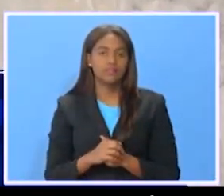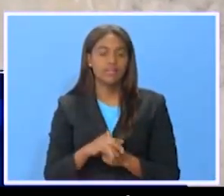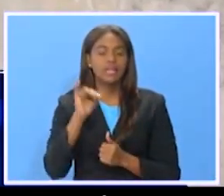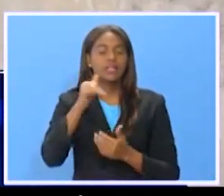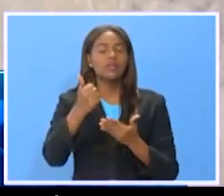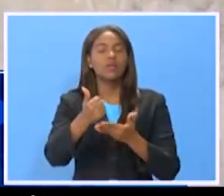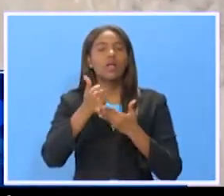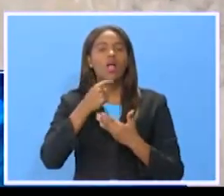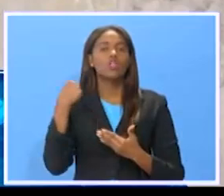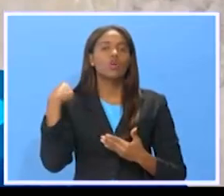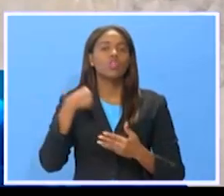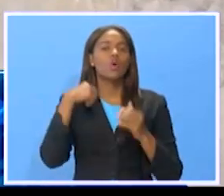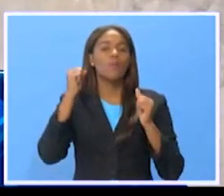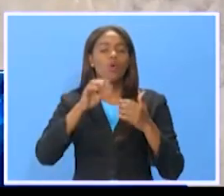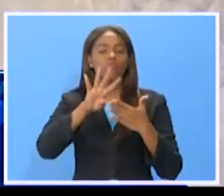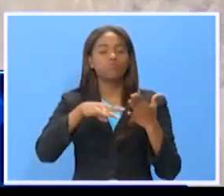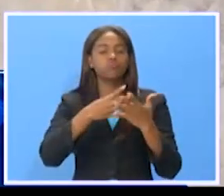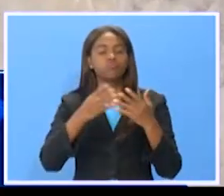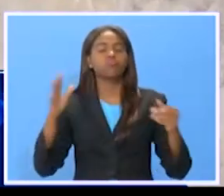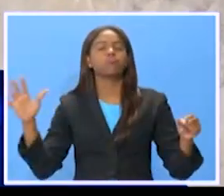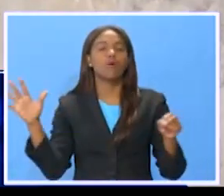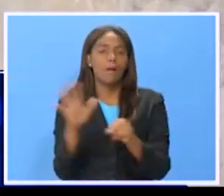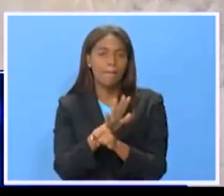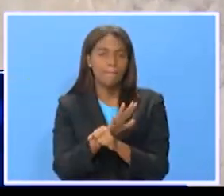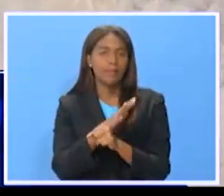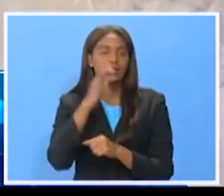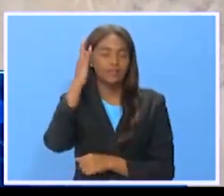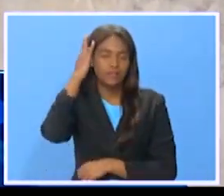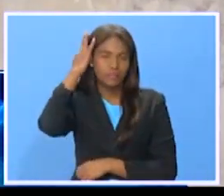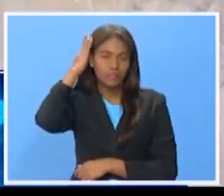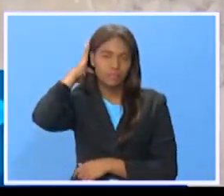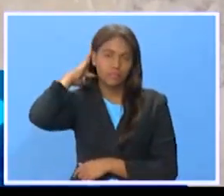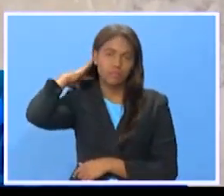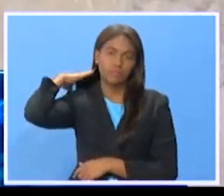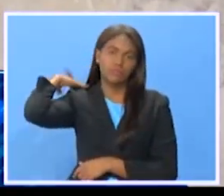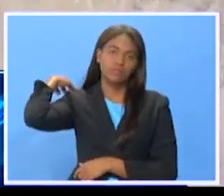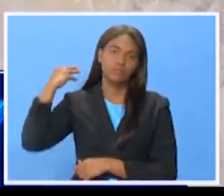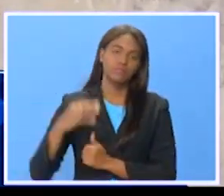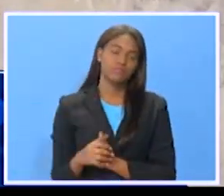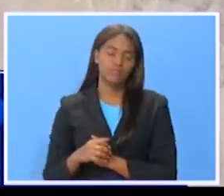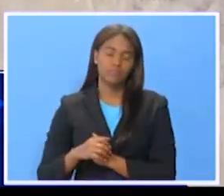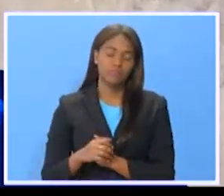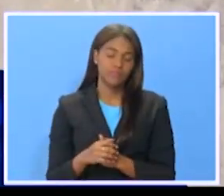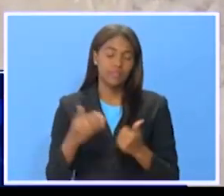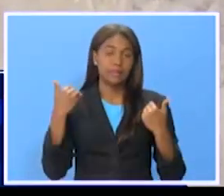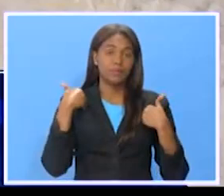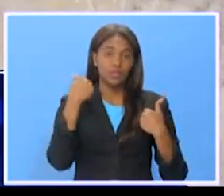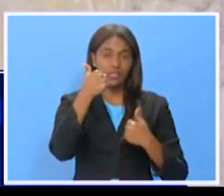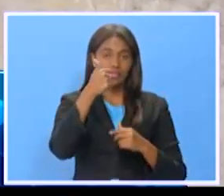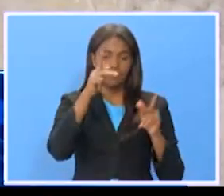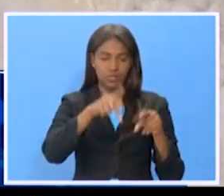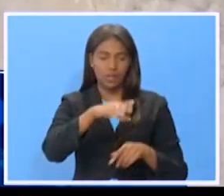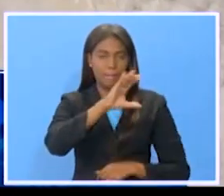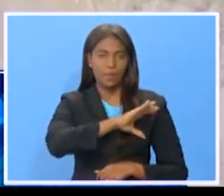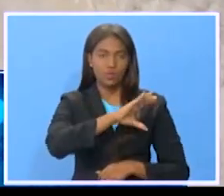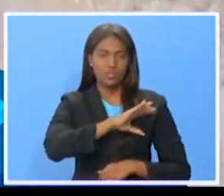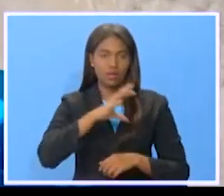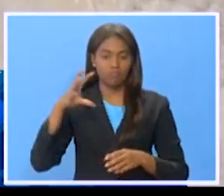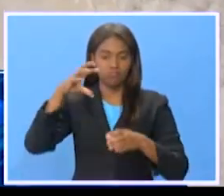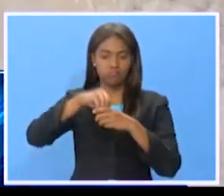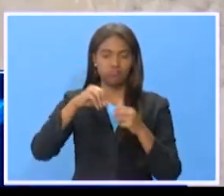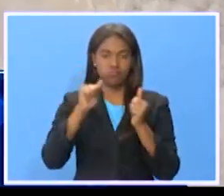permitirá poder agotar la agenda. Son 10 oficiales de la Policía Nacional que participaron en